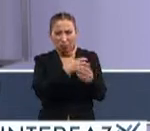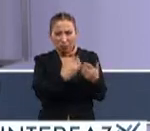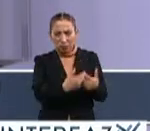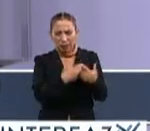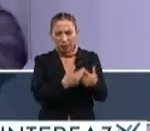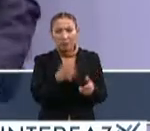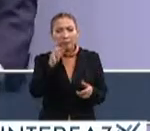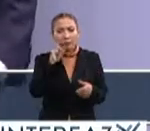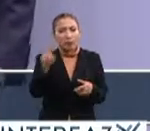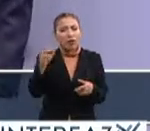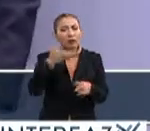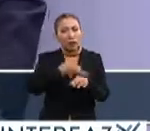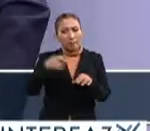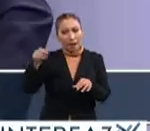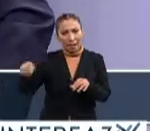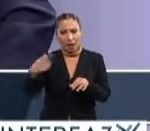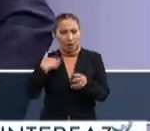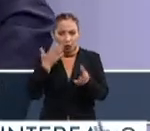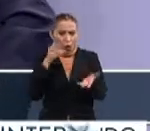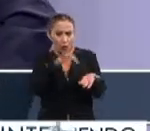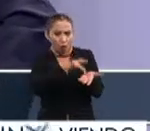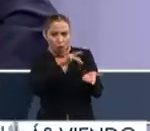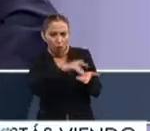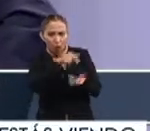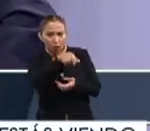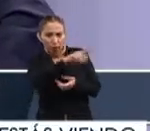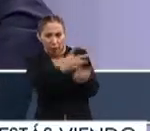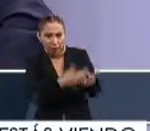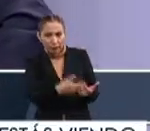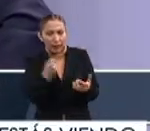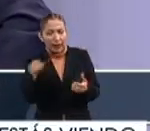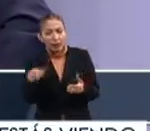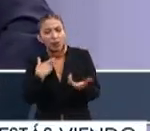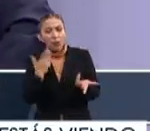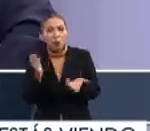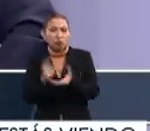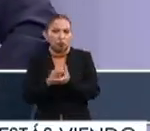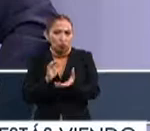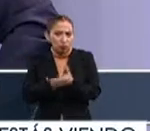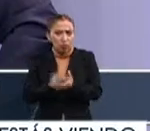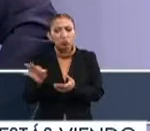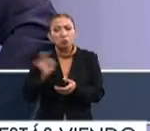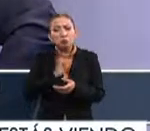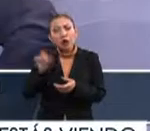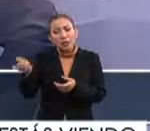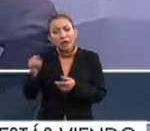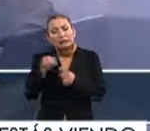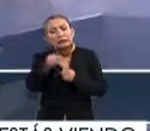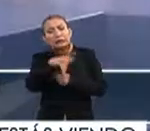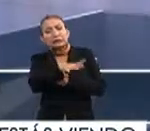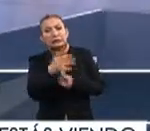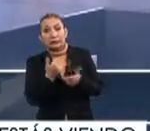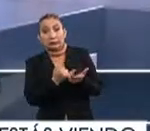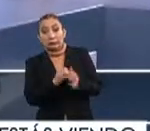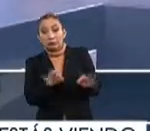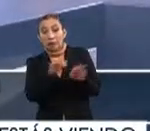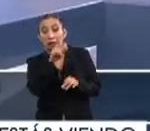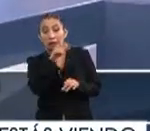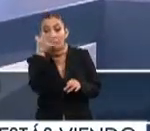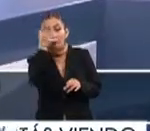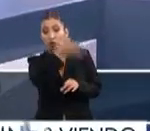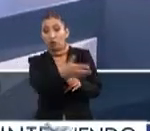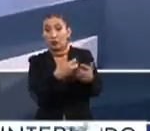que esos familiares que no trabajan en la empresa, muchas veces son los cónyuges, pueden tener una influencia decisiva